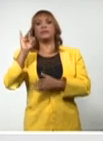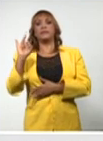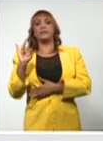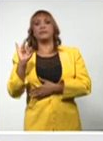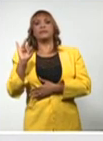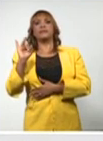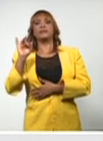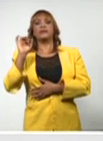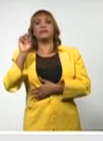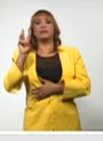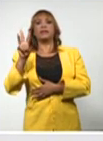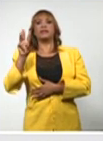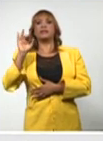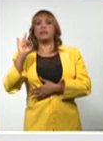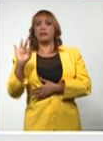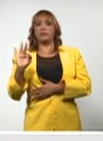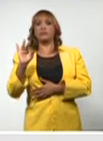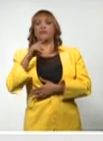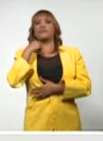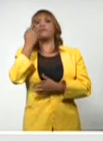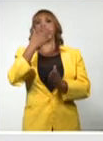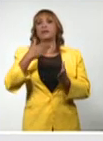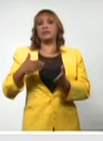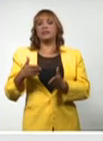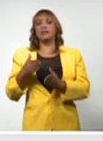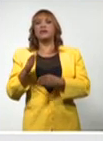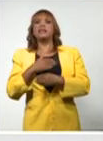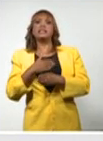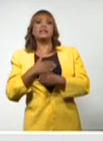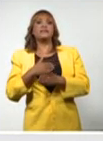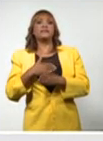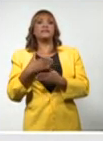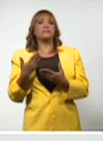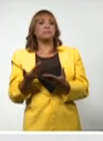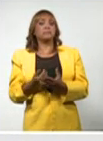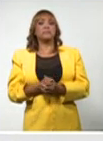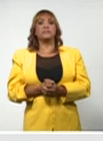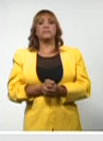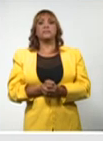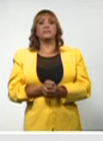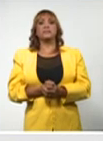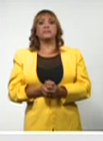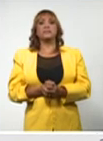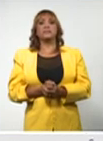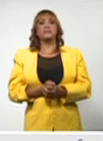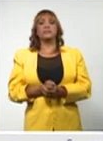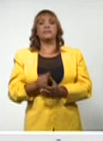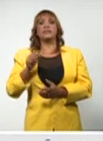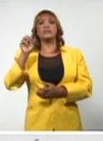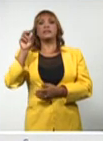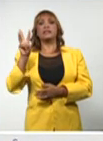359.738 fallecidos, para una letalidad, como habíamos dicho anteriormente, de un